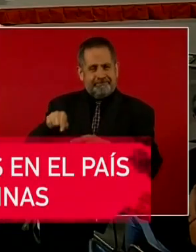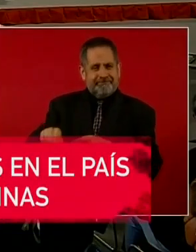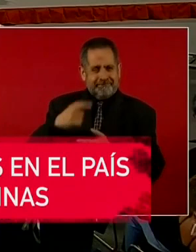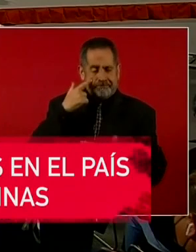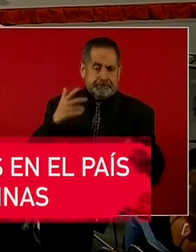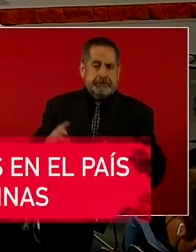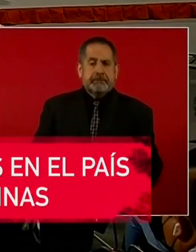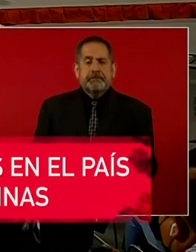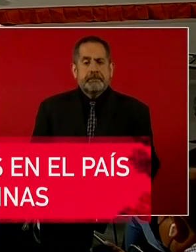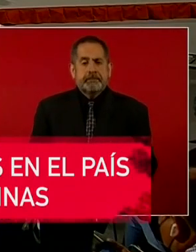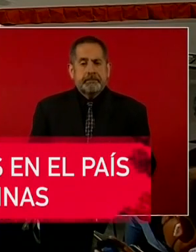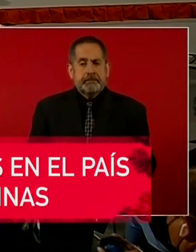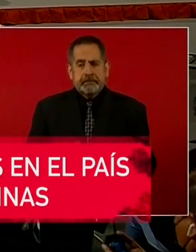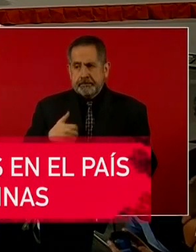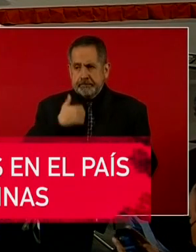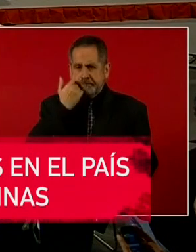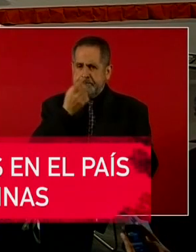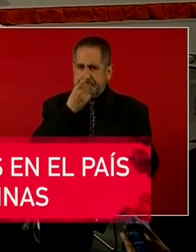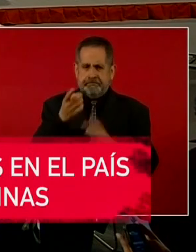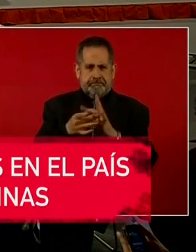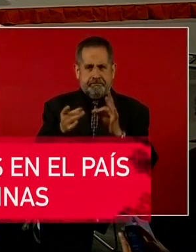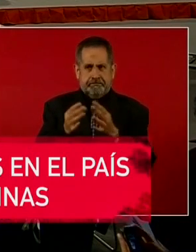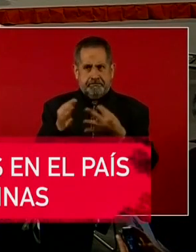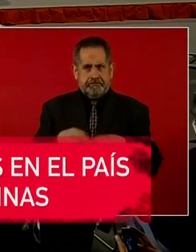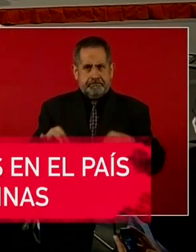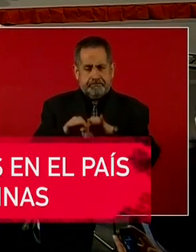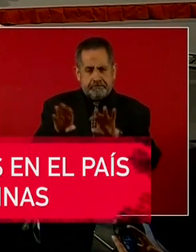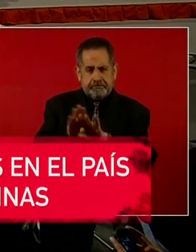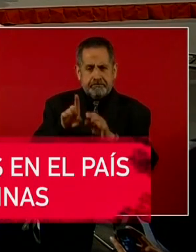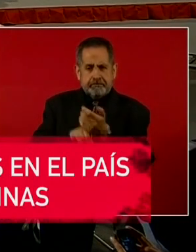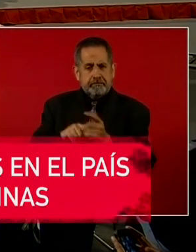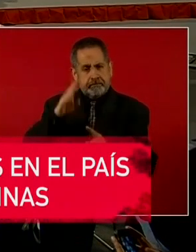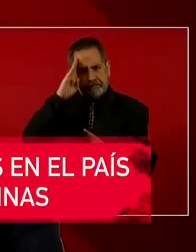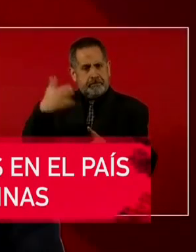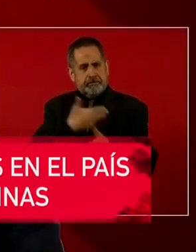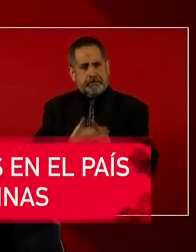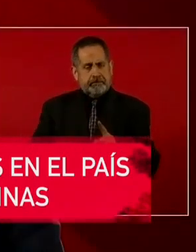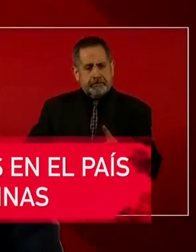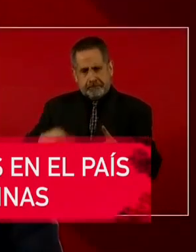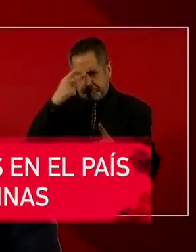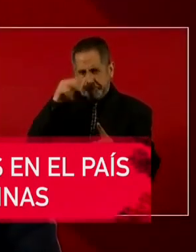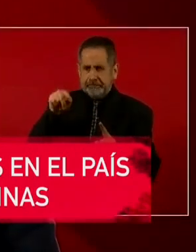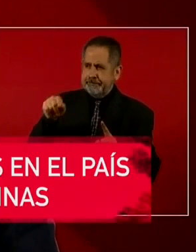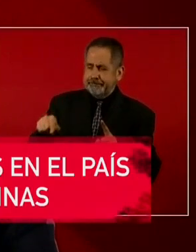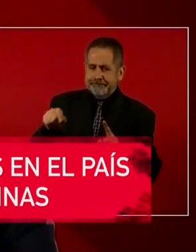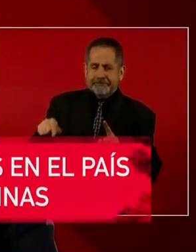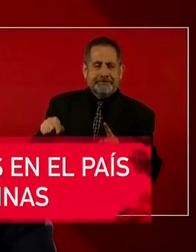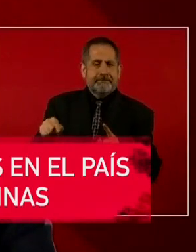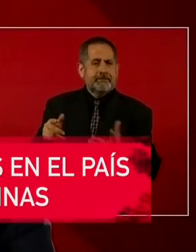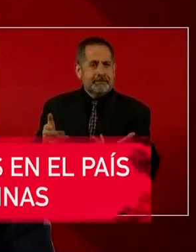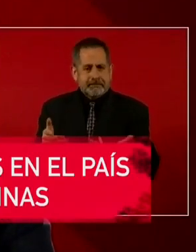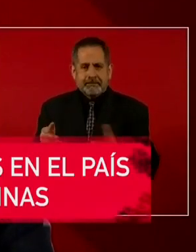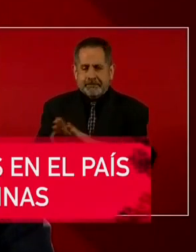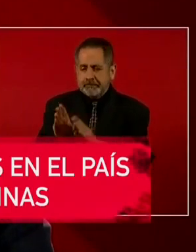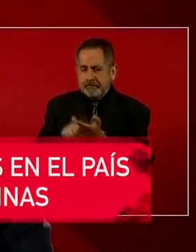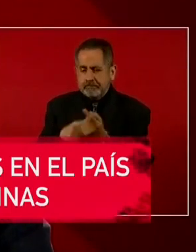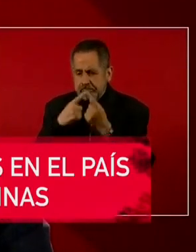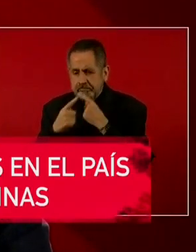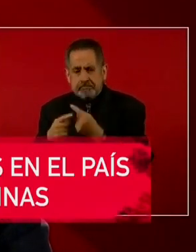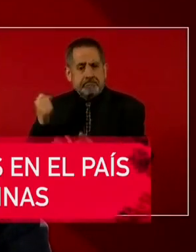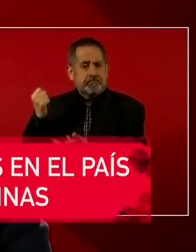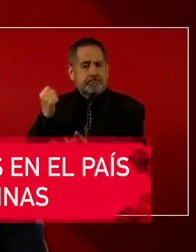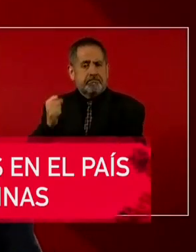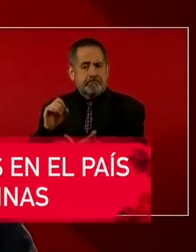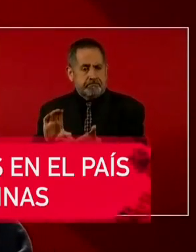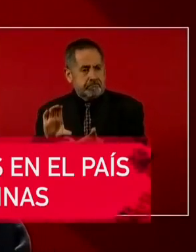con la Secretaría de Gobernación, en lo que va del sexenio se ha localizado 60% de las personas desaparecidas en el país. Al presentar un informe sobre